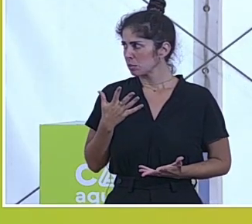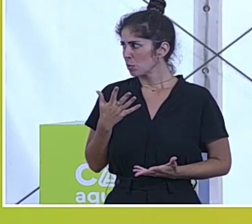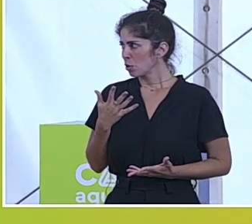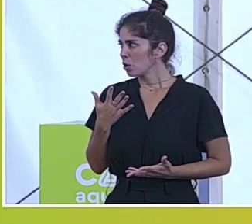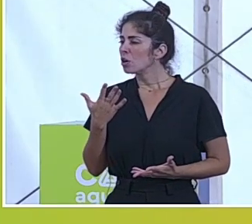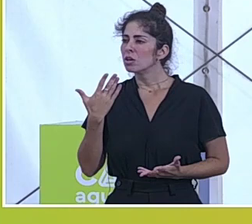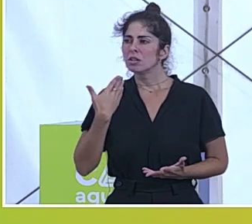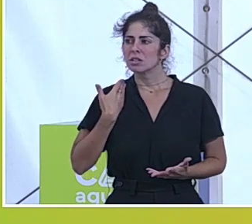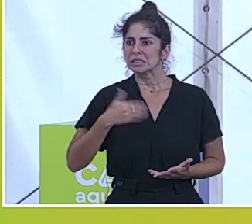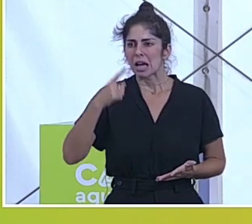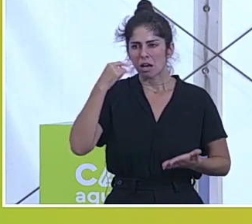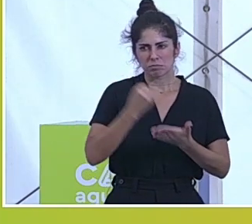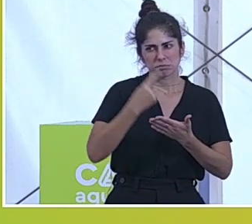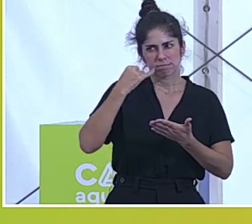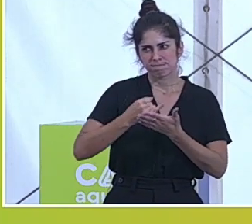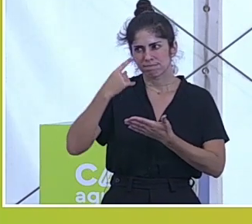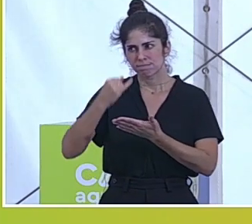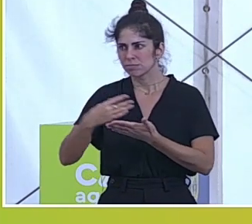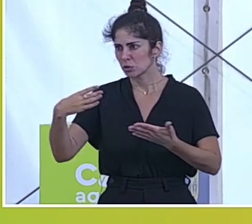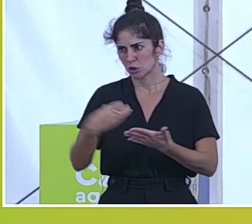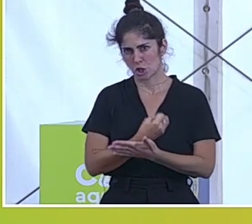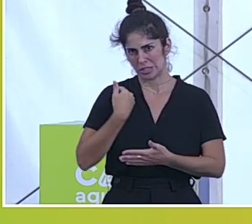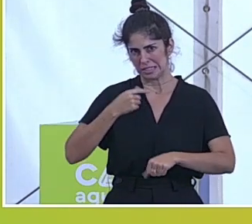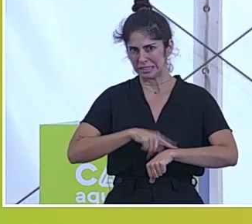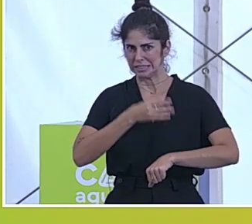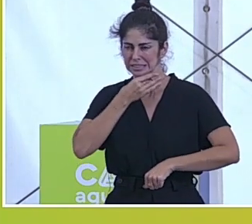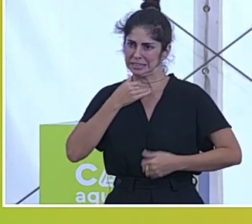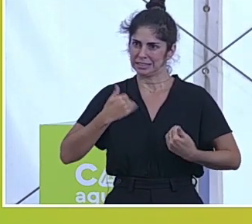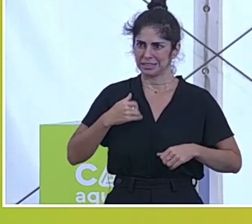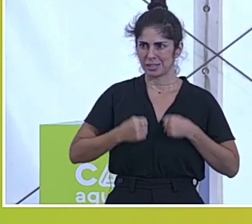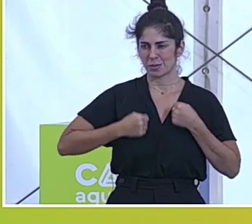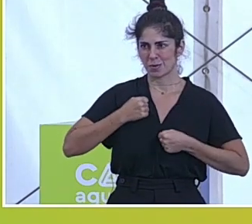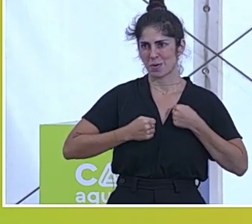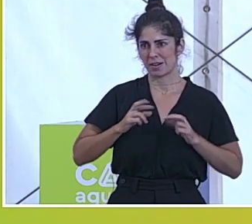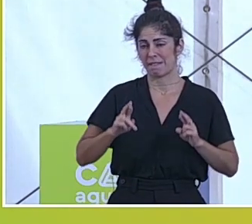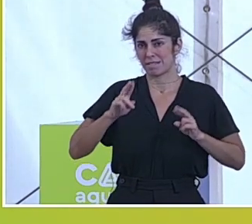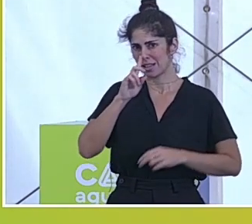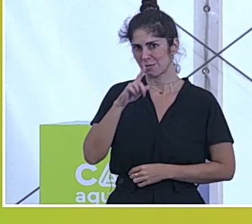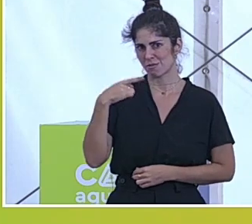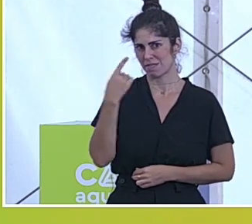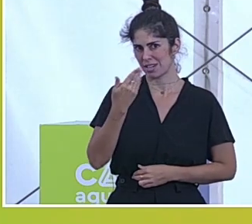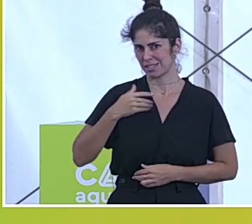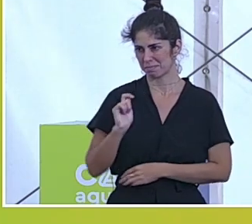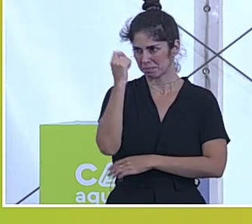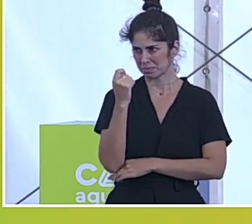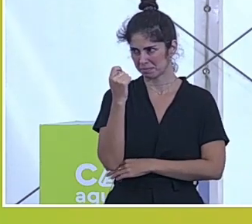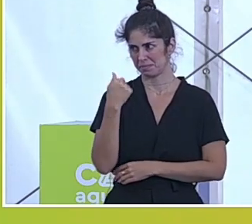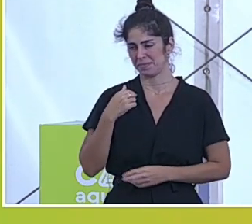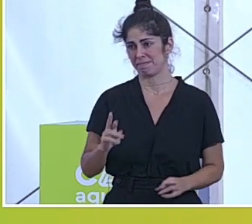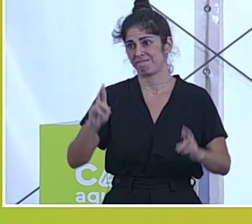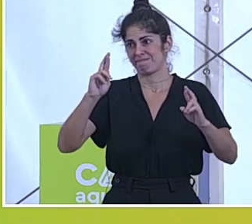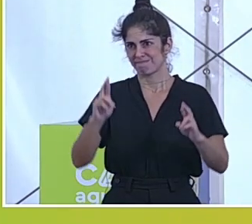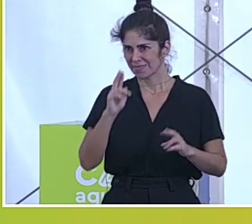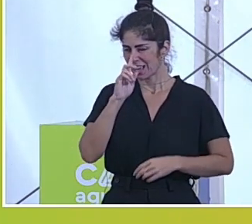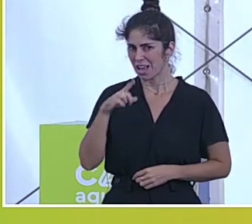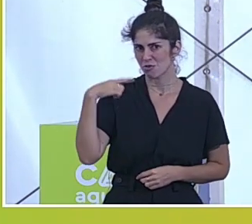lanzado todas las contrataciones, estamos trabajando a contrarreloj. Esperamos tenerlo el próximo año y que la próxima visita sea en las instalaciones de Pozo Izquierdo, donde